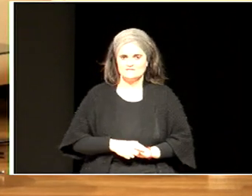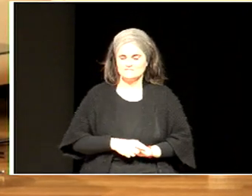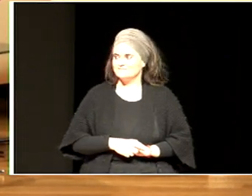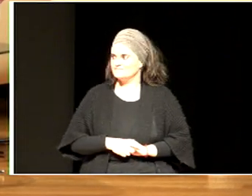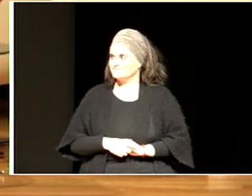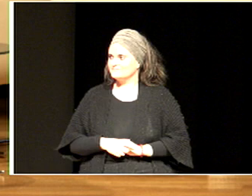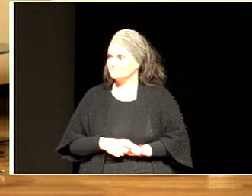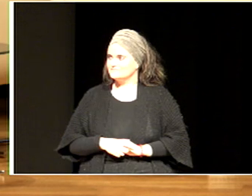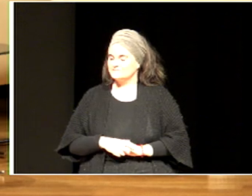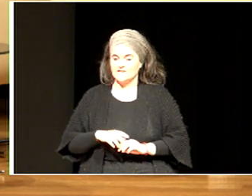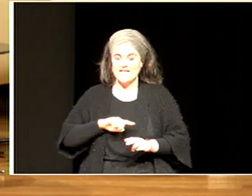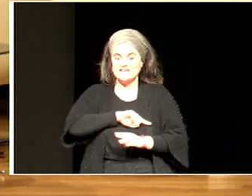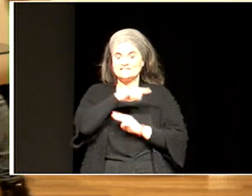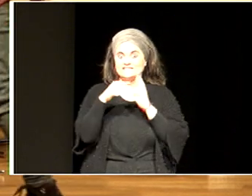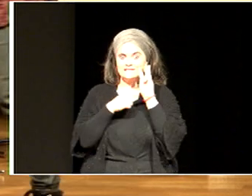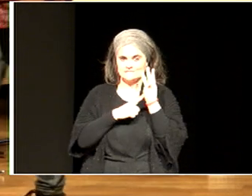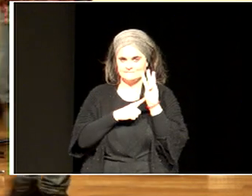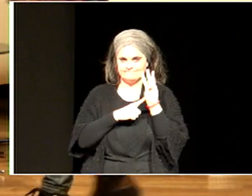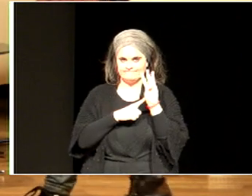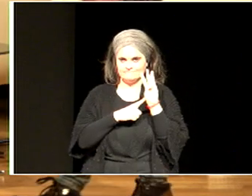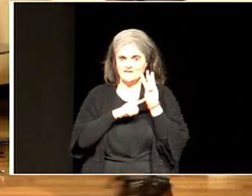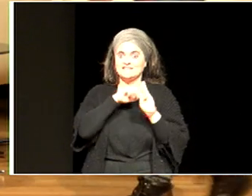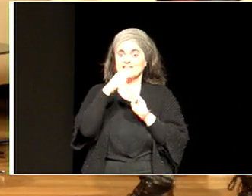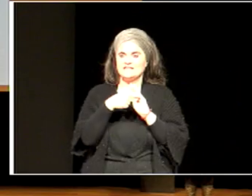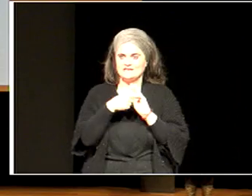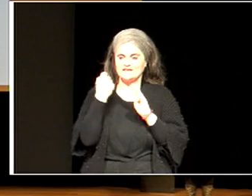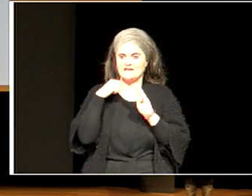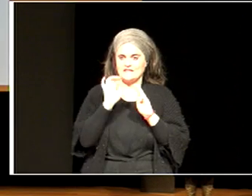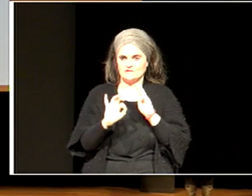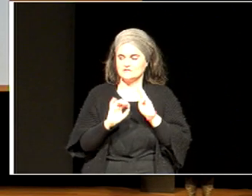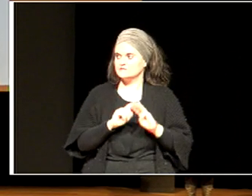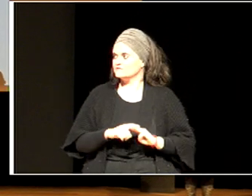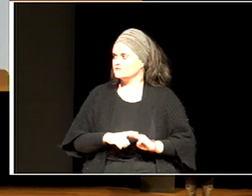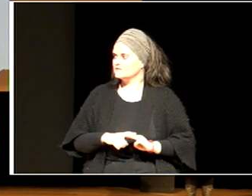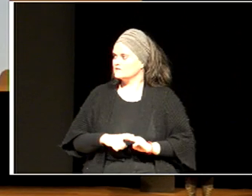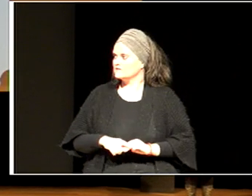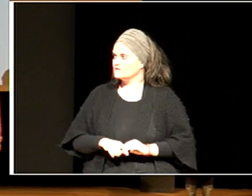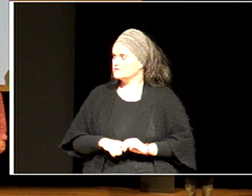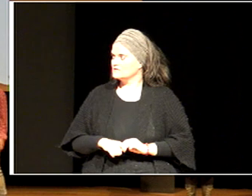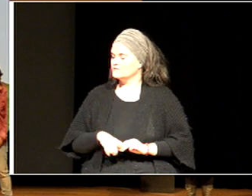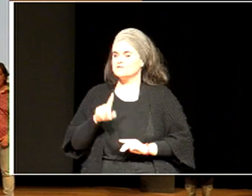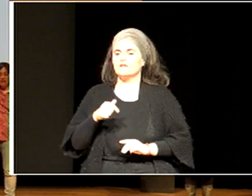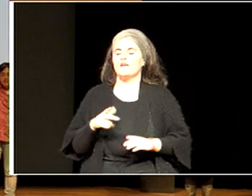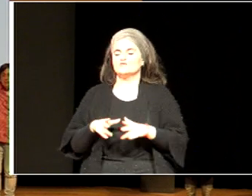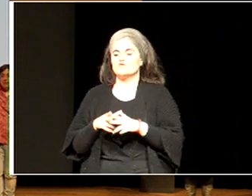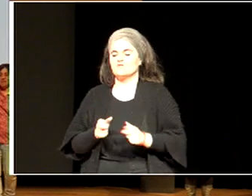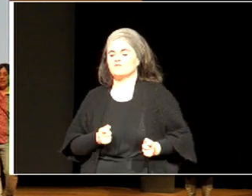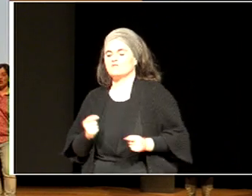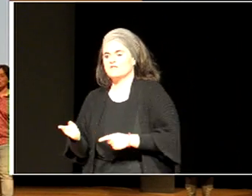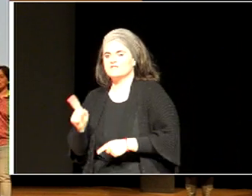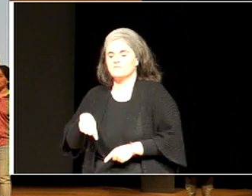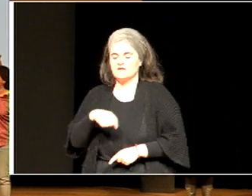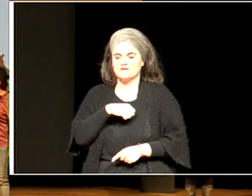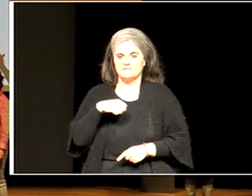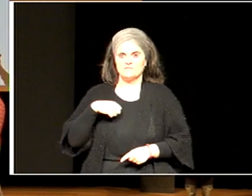3 de este tipo fijaros además también la riqueza económica de nuestra aportación a la sociedad la independencia